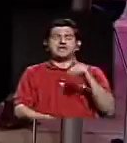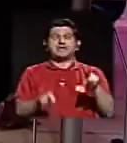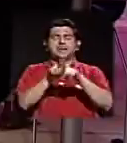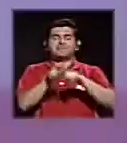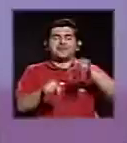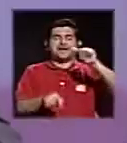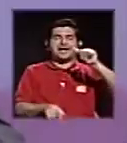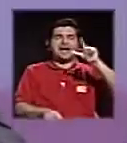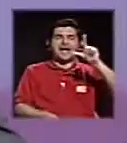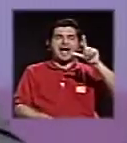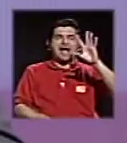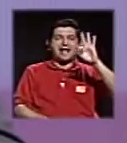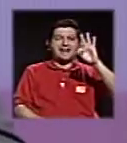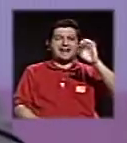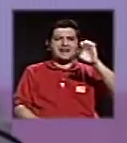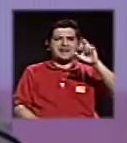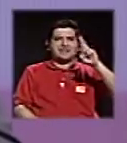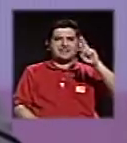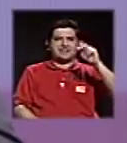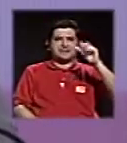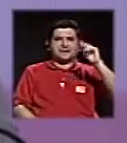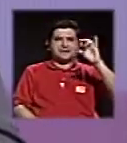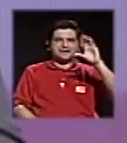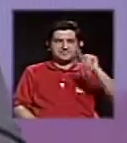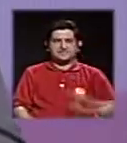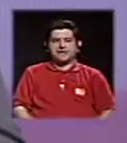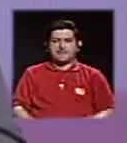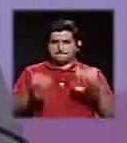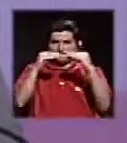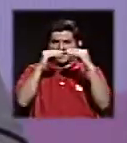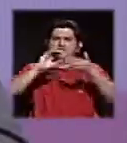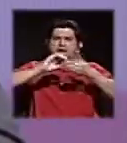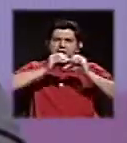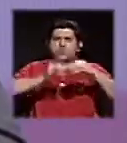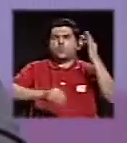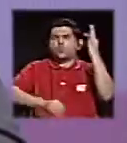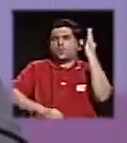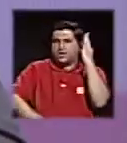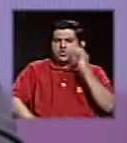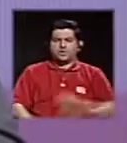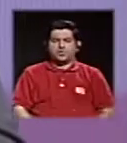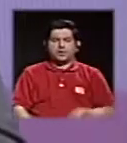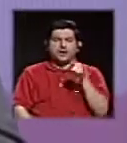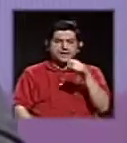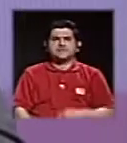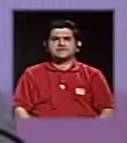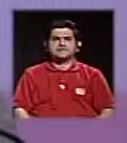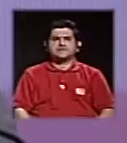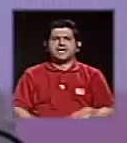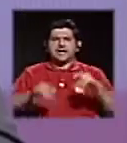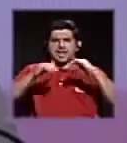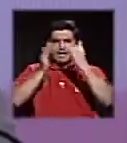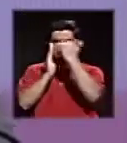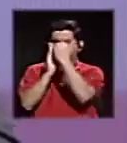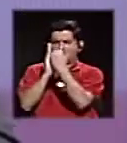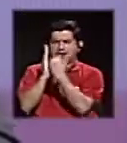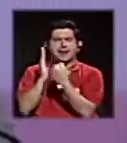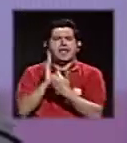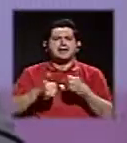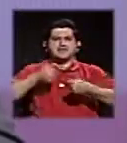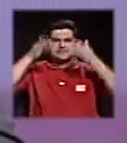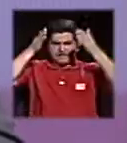alternancia nacional variedad significa el número de mujeres que tienen que estar en las nóminas sea decir en las listas de